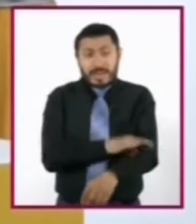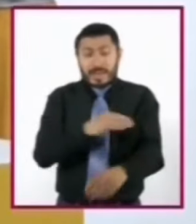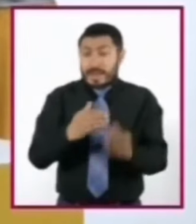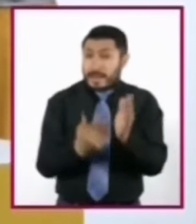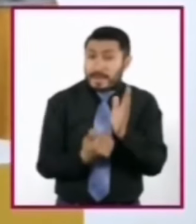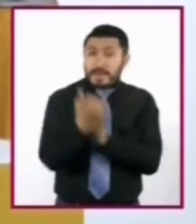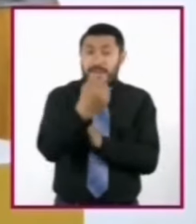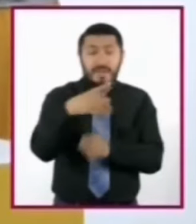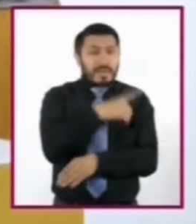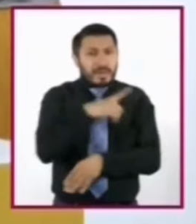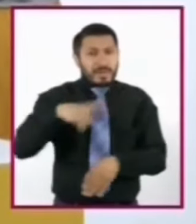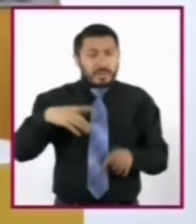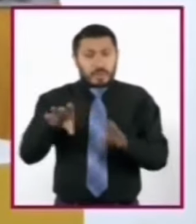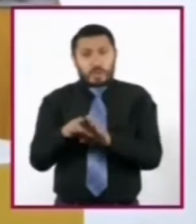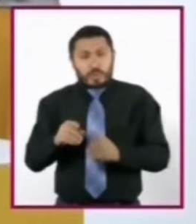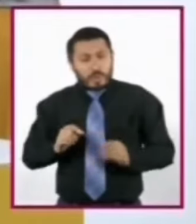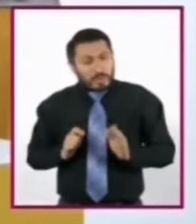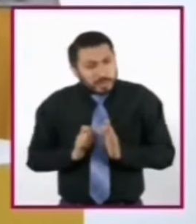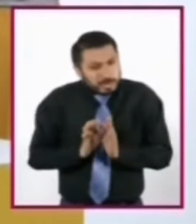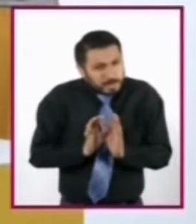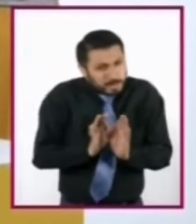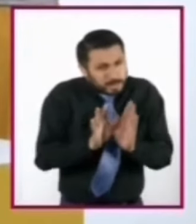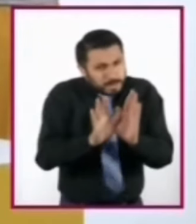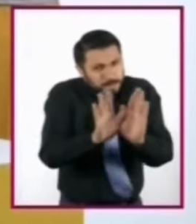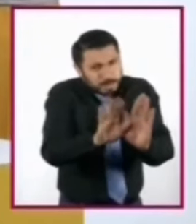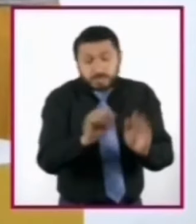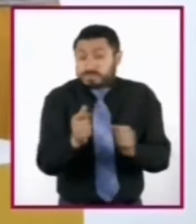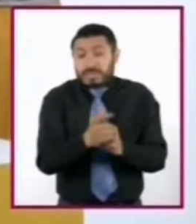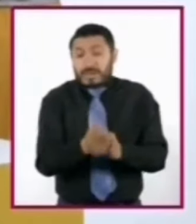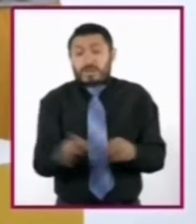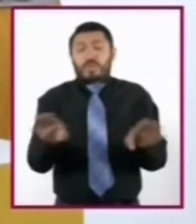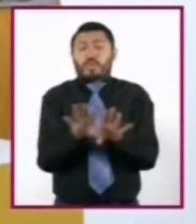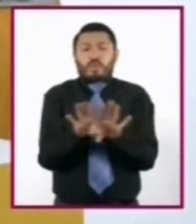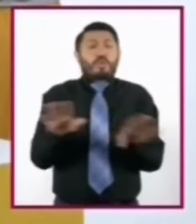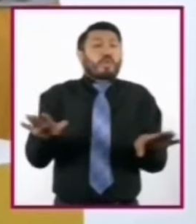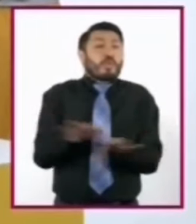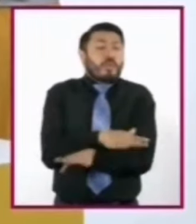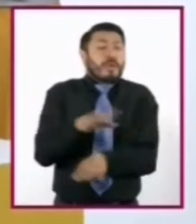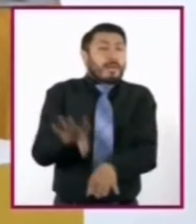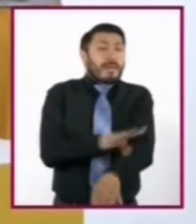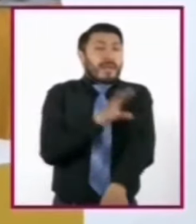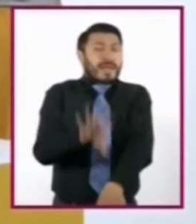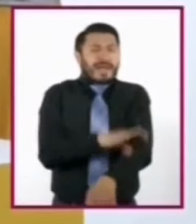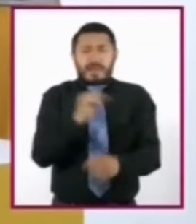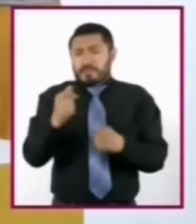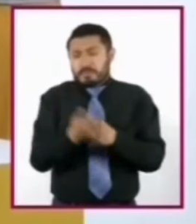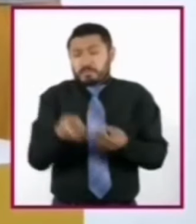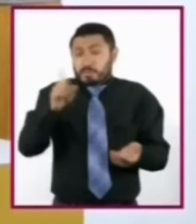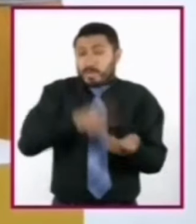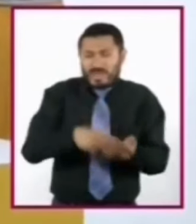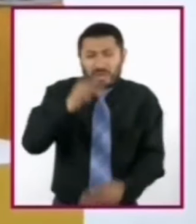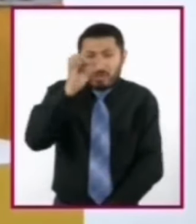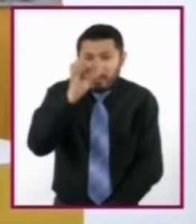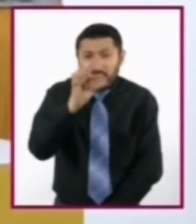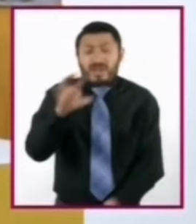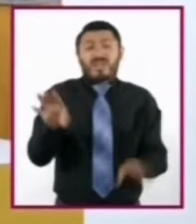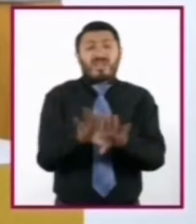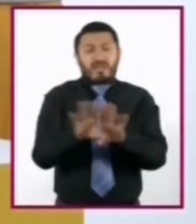que empujarlas o algo así. ¿Cómo puedo modificar la energía cinética de algo tan pequeño?